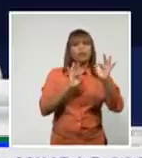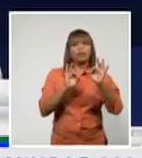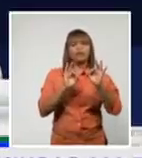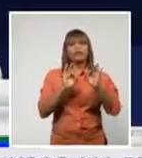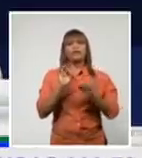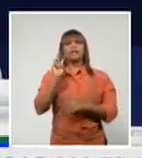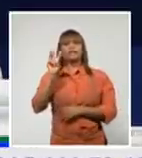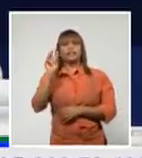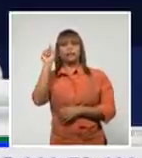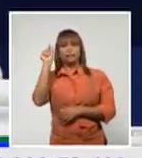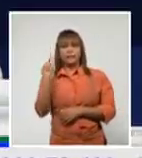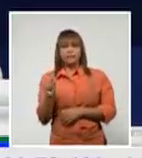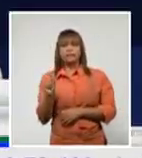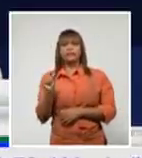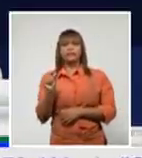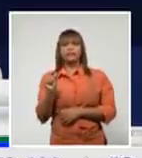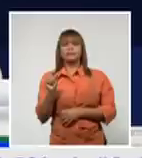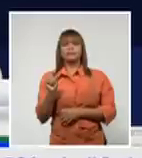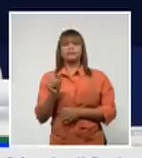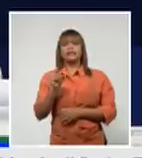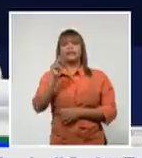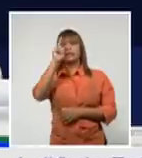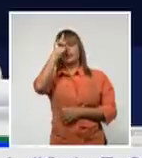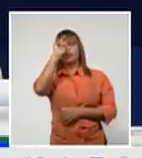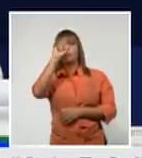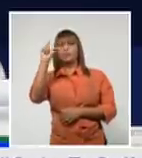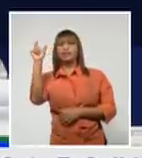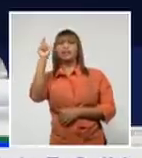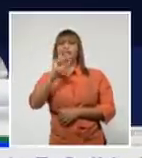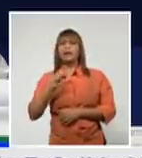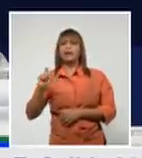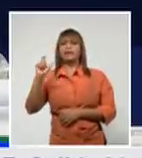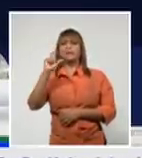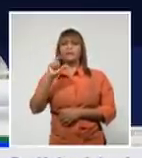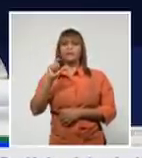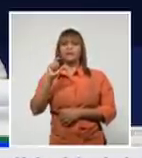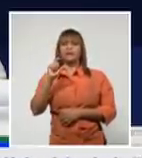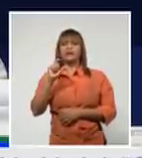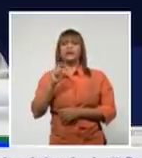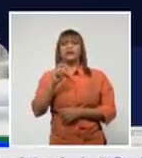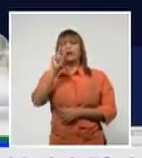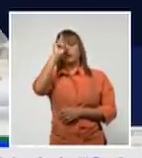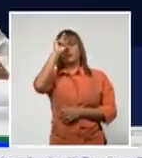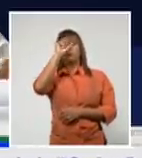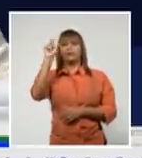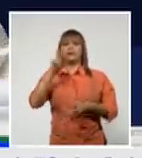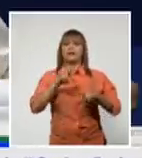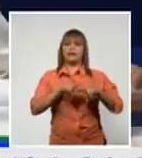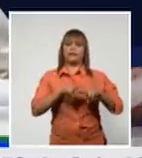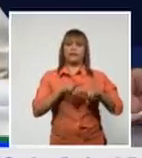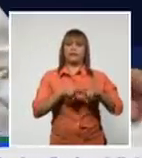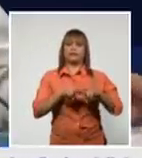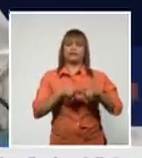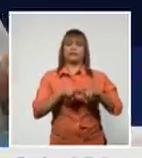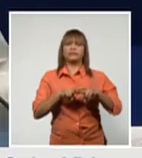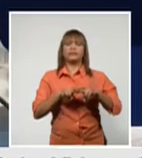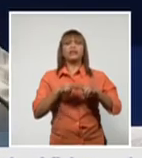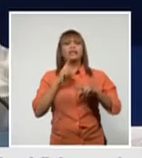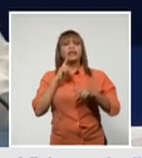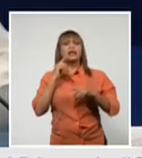que se encontraban en hospital de Camagüey y en hospitales de La Habana. Esta es la evolución de